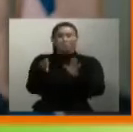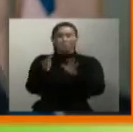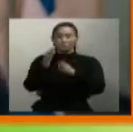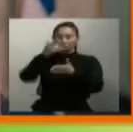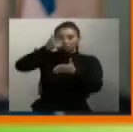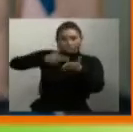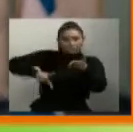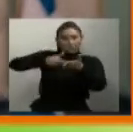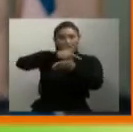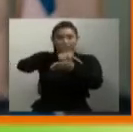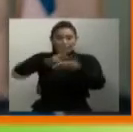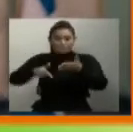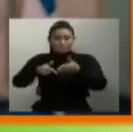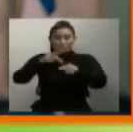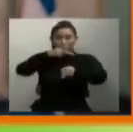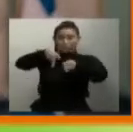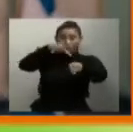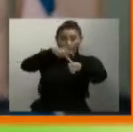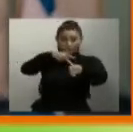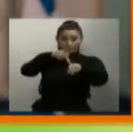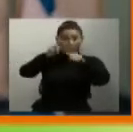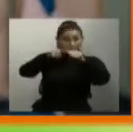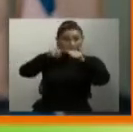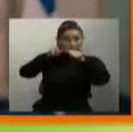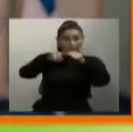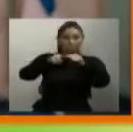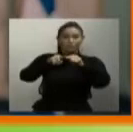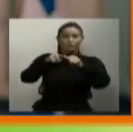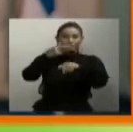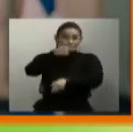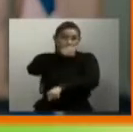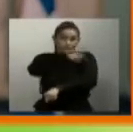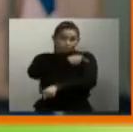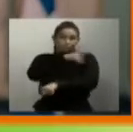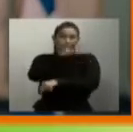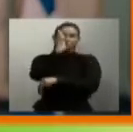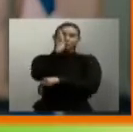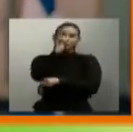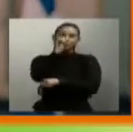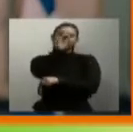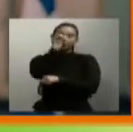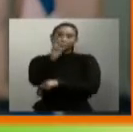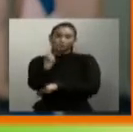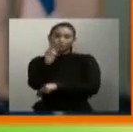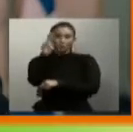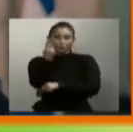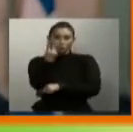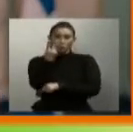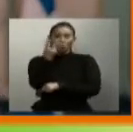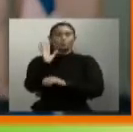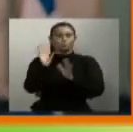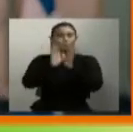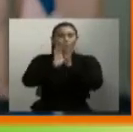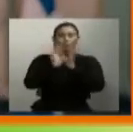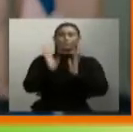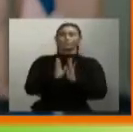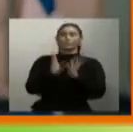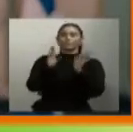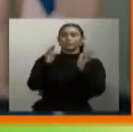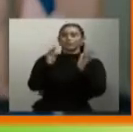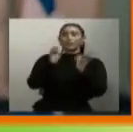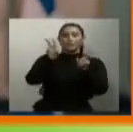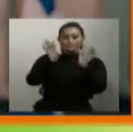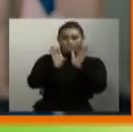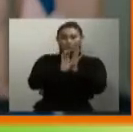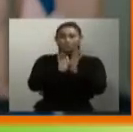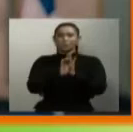68 por ciento de los muertos que han ocurrido se debe a personas que no están que no estaban